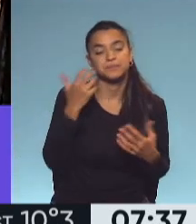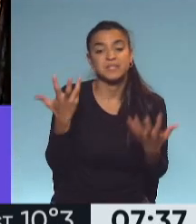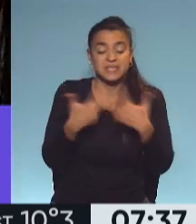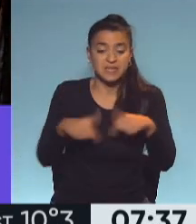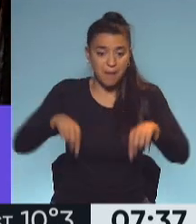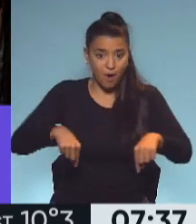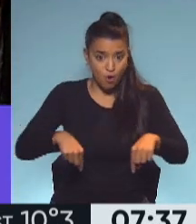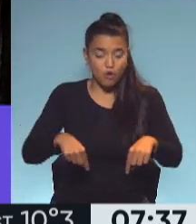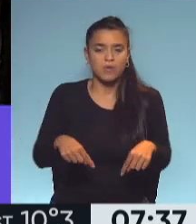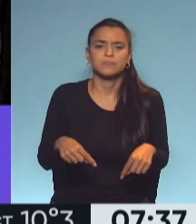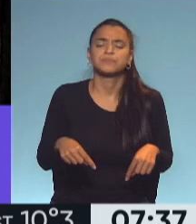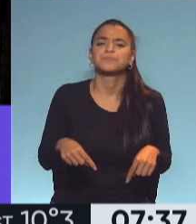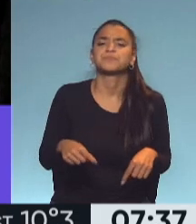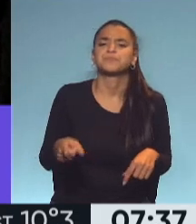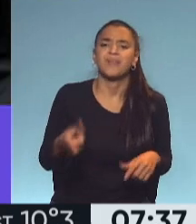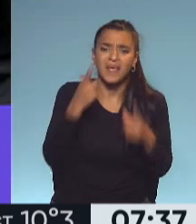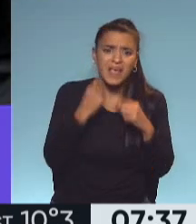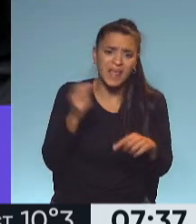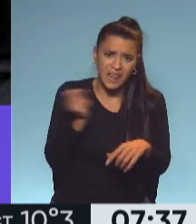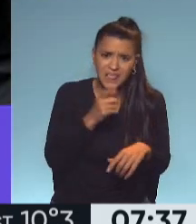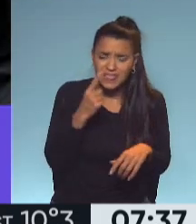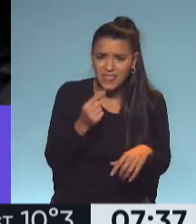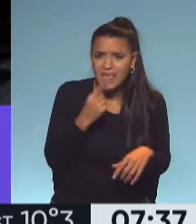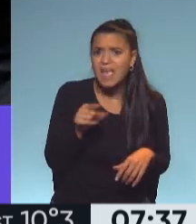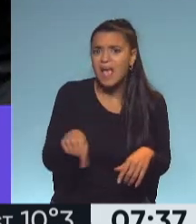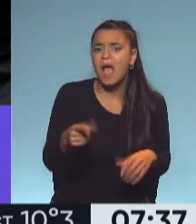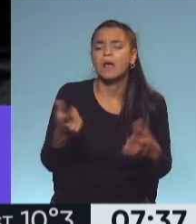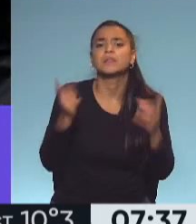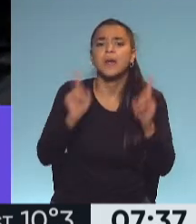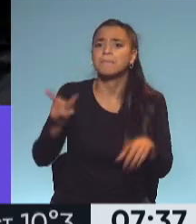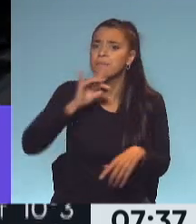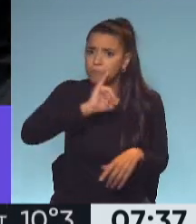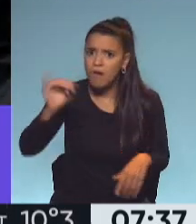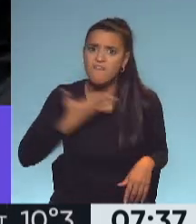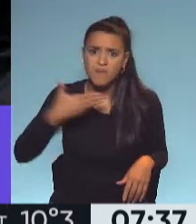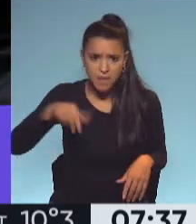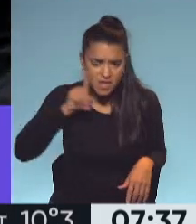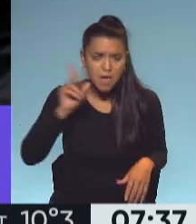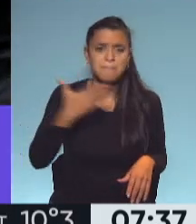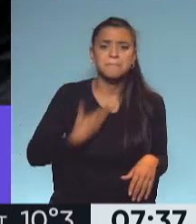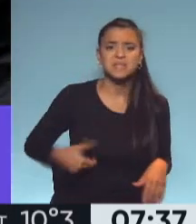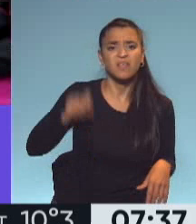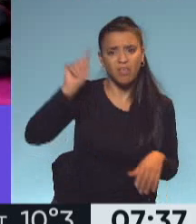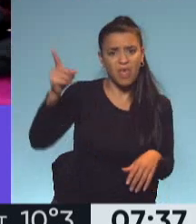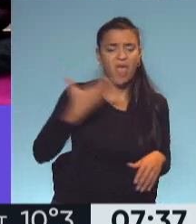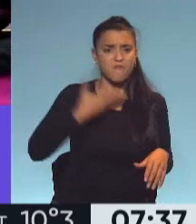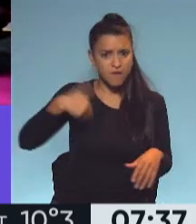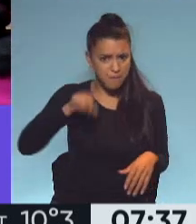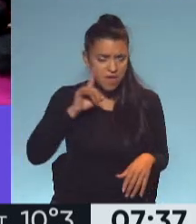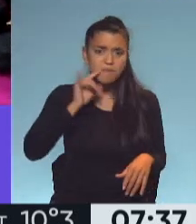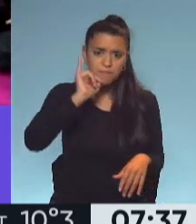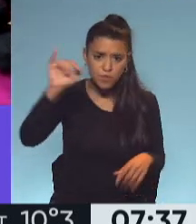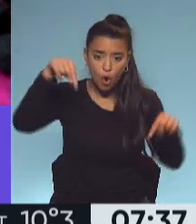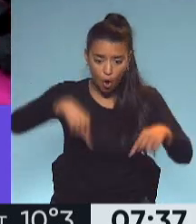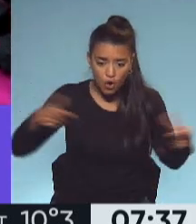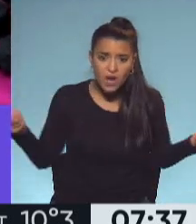actual, criticándolo al sistema actual, y lo ha hecho al Fondo Monetario, se lo ha dicho a la presidenta del Fondo Monetario, con el cual se va a reunir